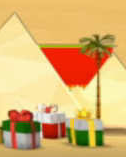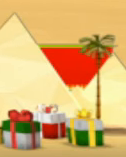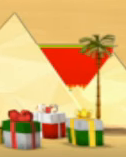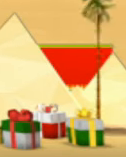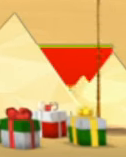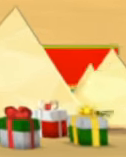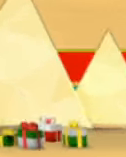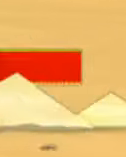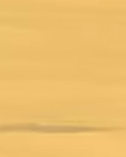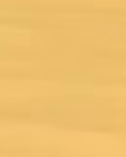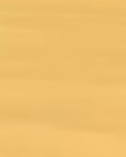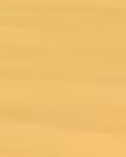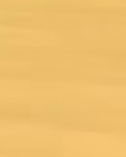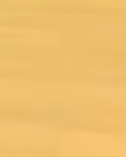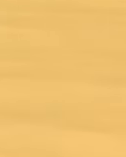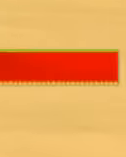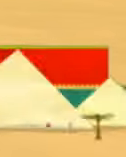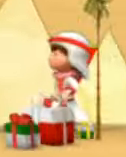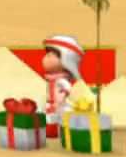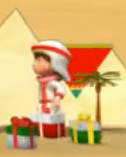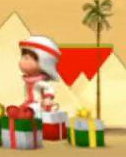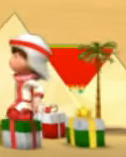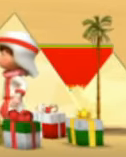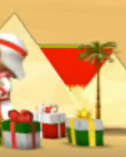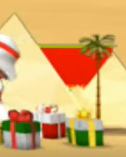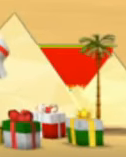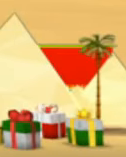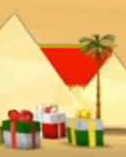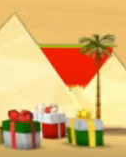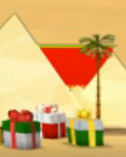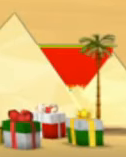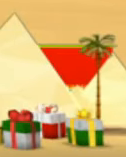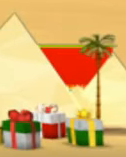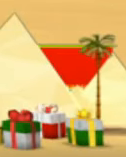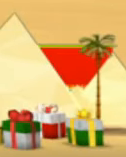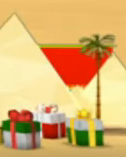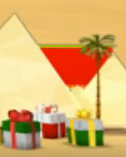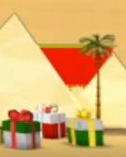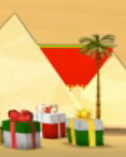primaria. Comuníquese en este momento al 01800, anote,